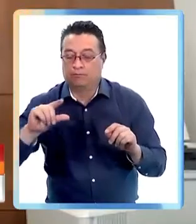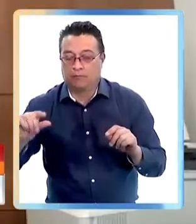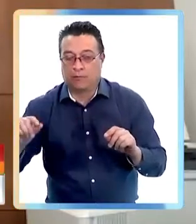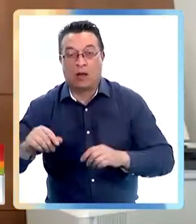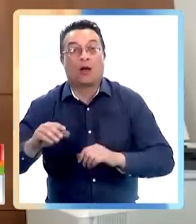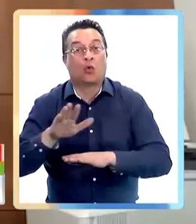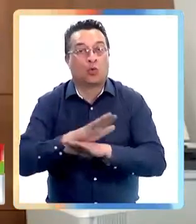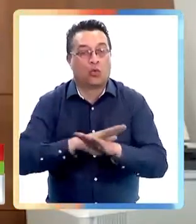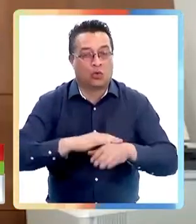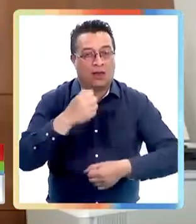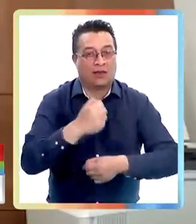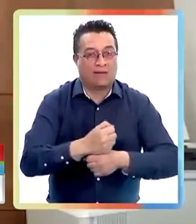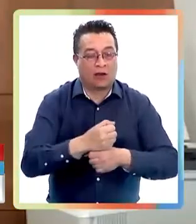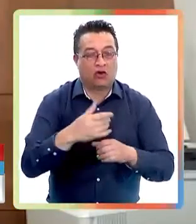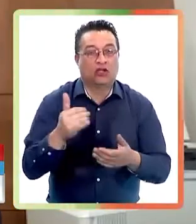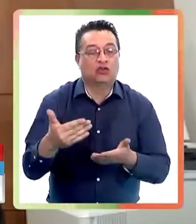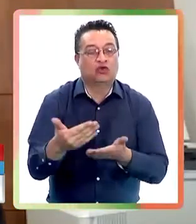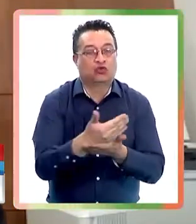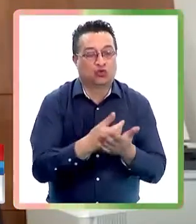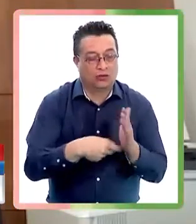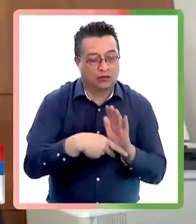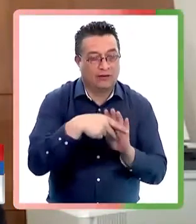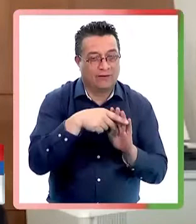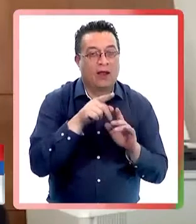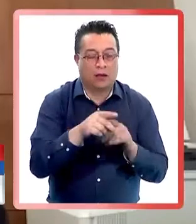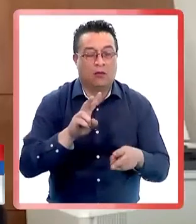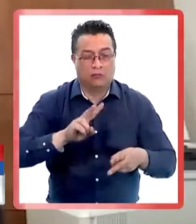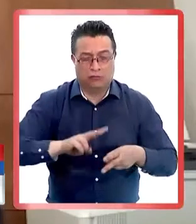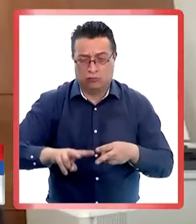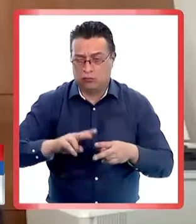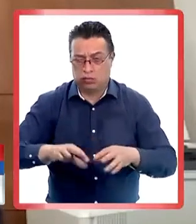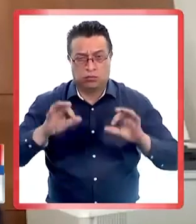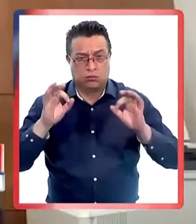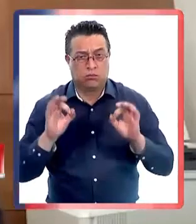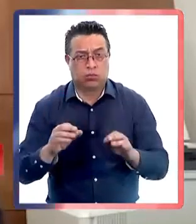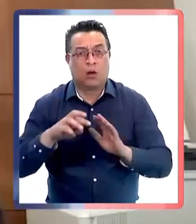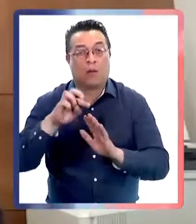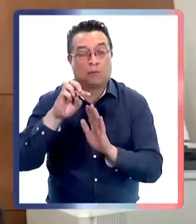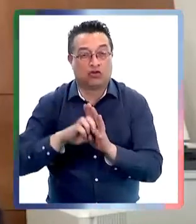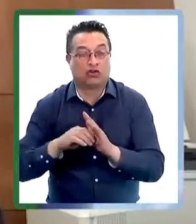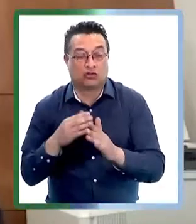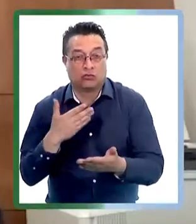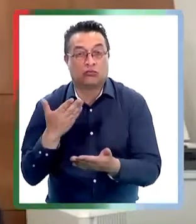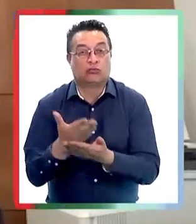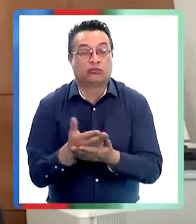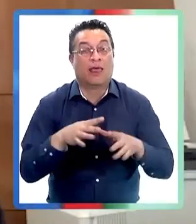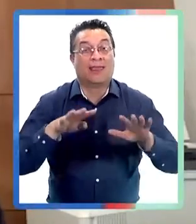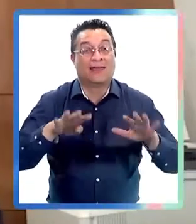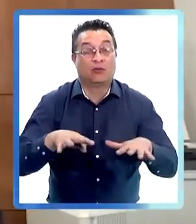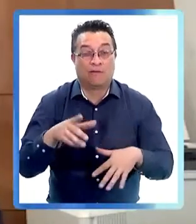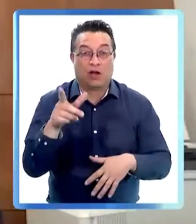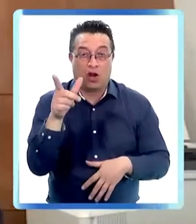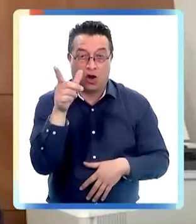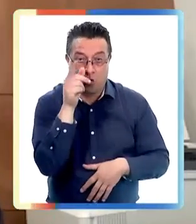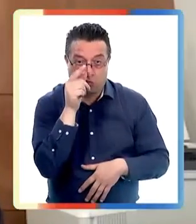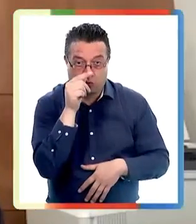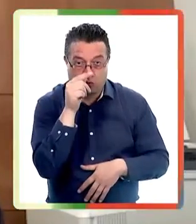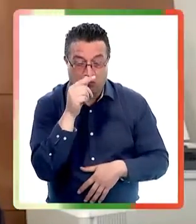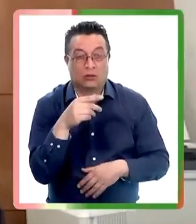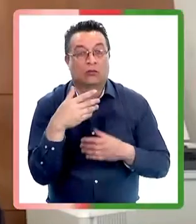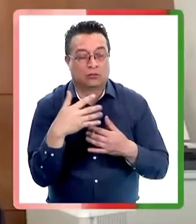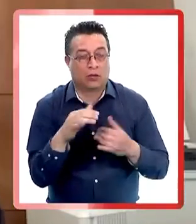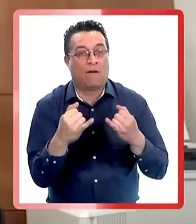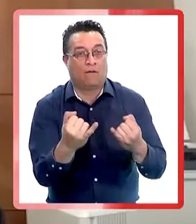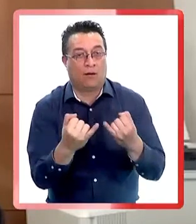cuidar el empleo y el nivel de salario. Así que nos preparamos harto para presentar este proyecto. El 19 de octubre nos